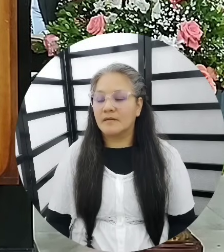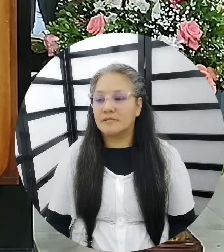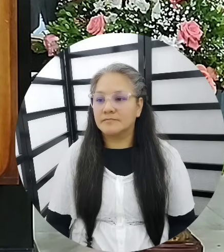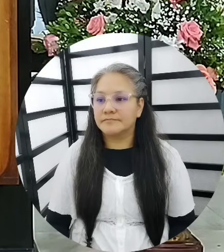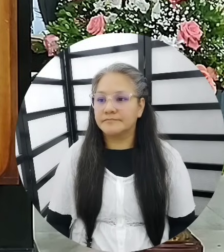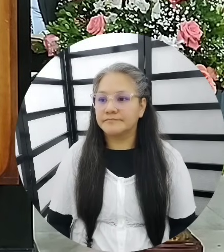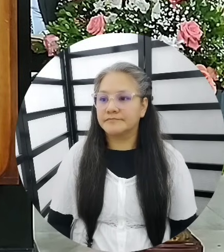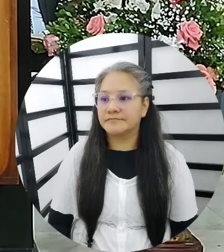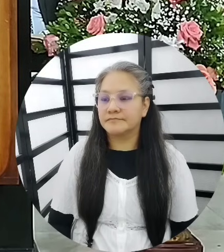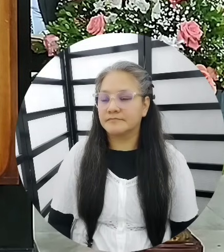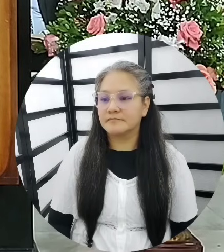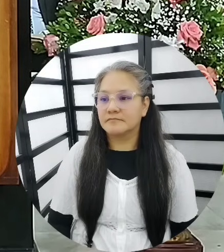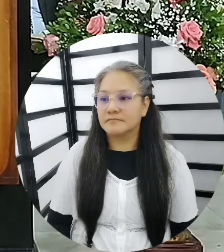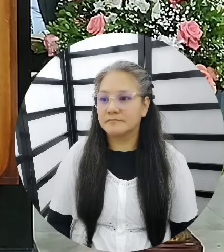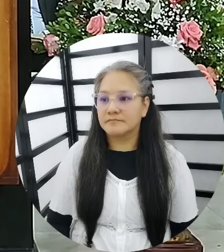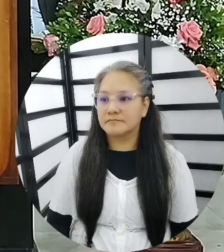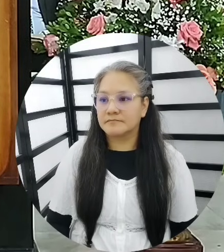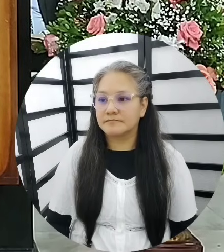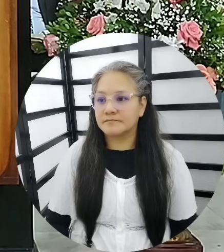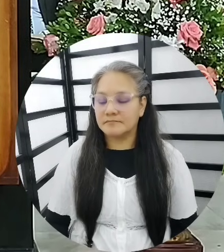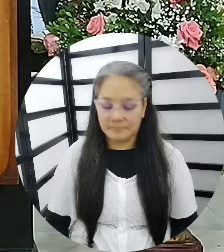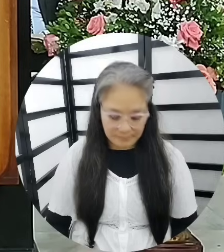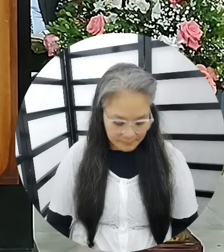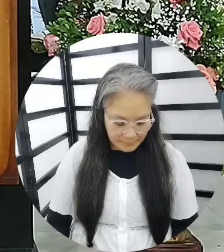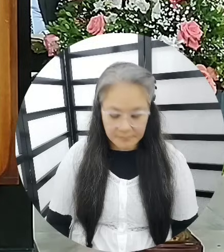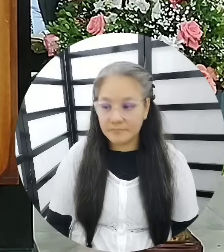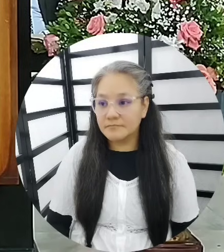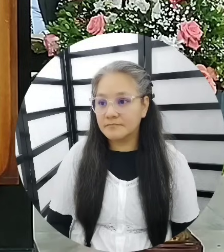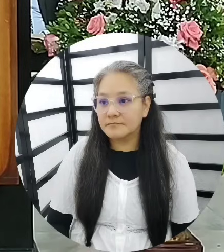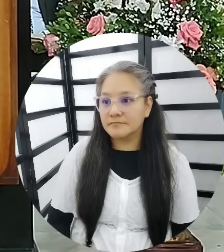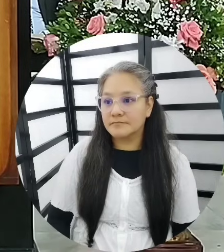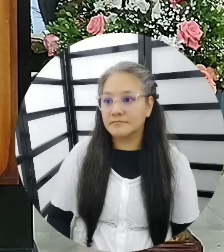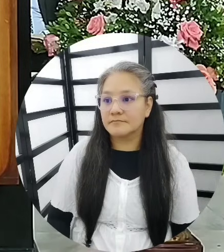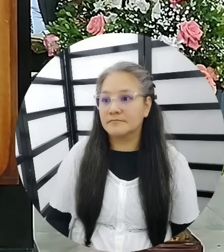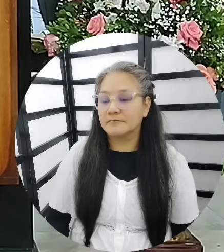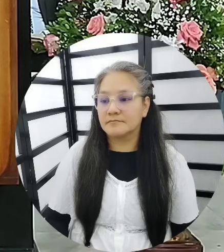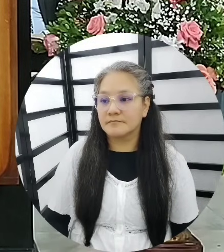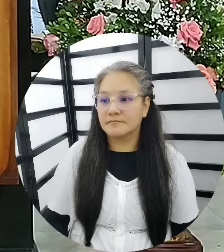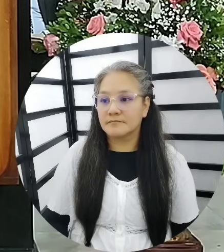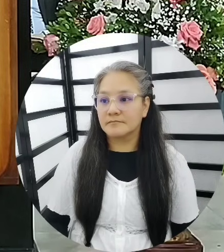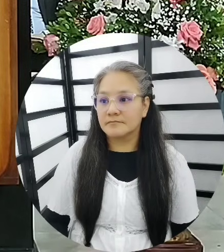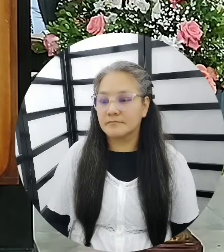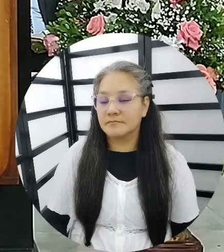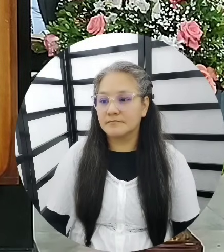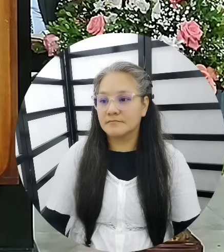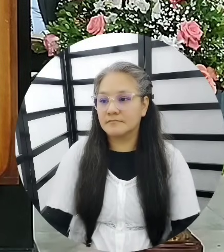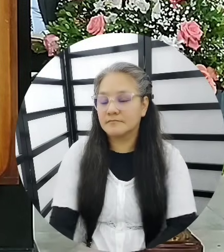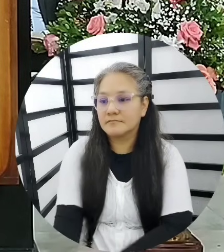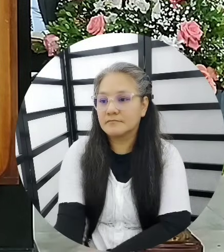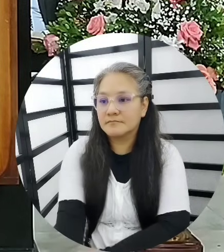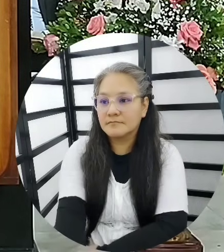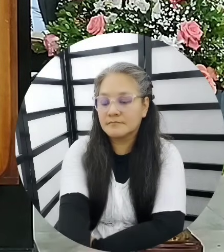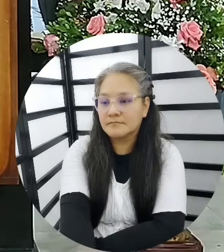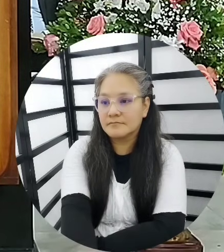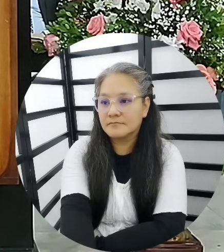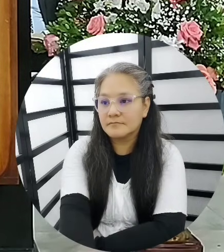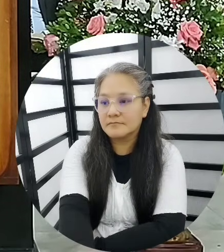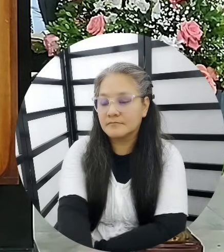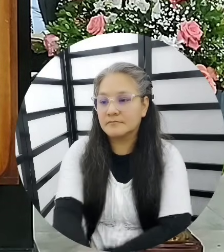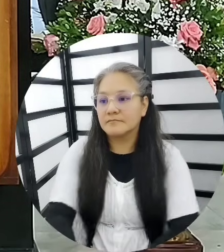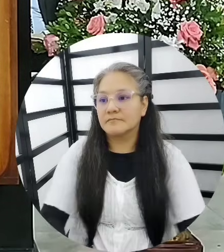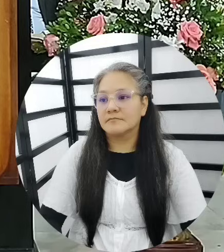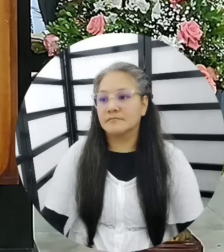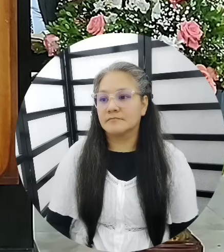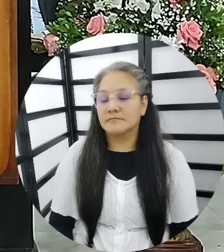Nosotros estamos y somos una junta que representamos a nivel mundial